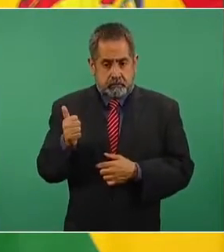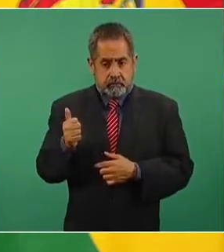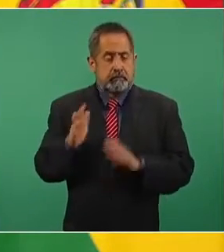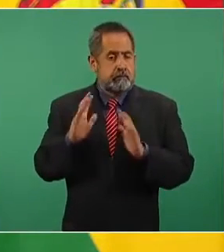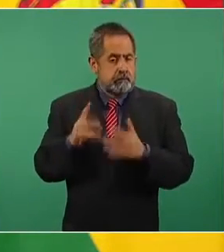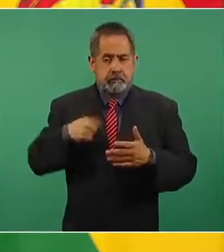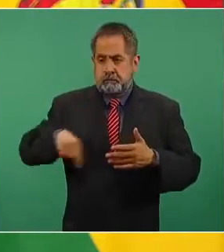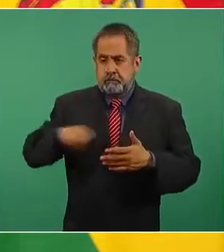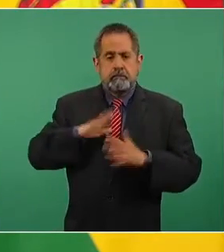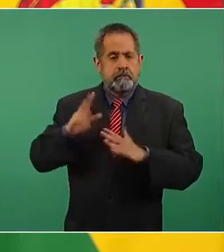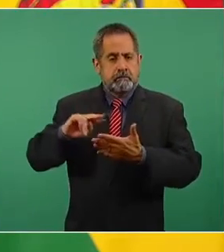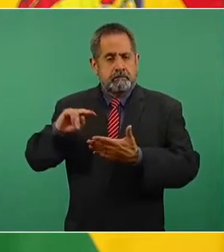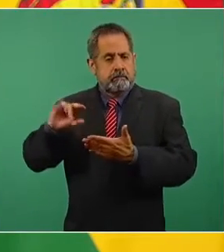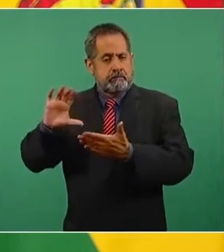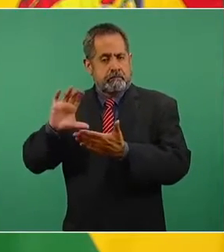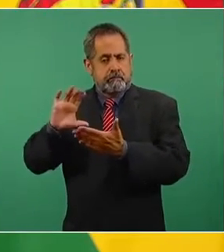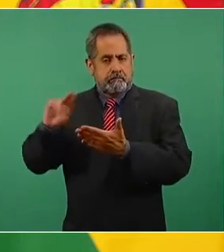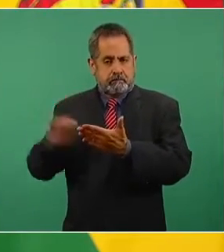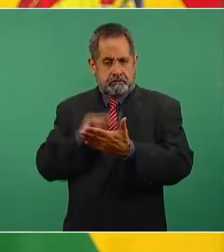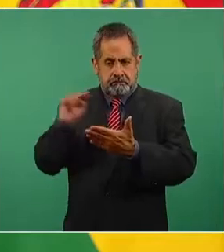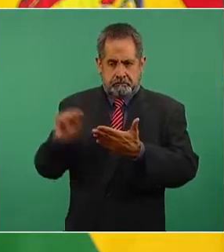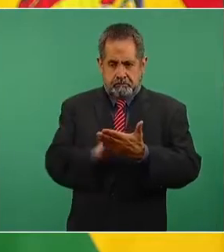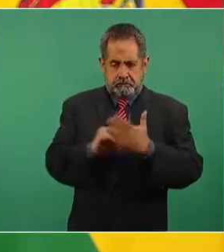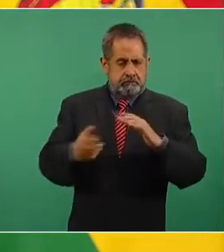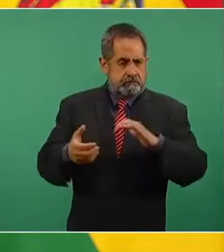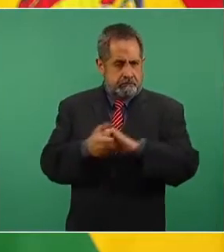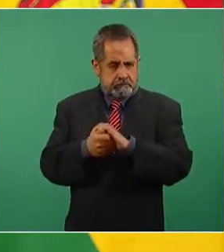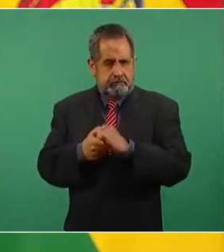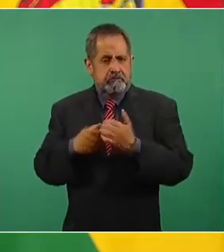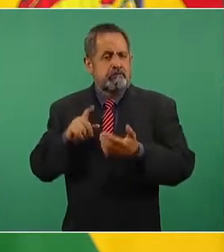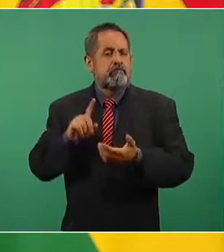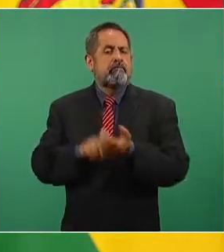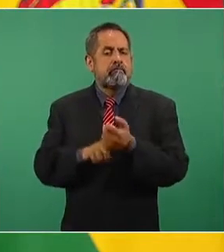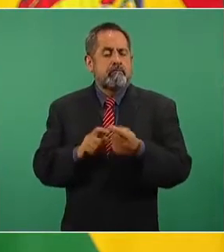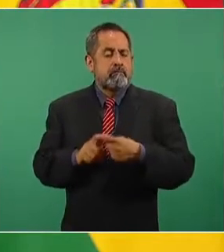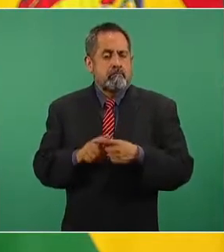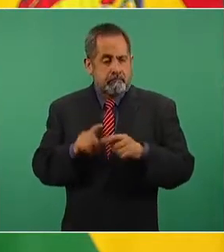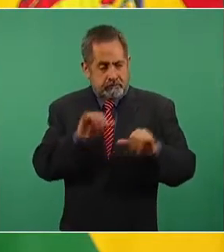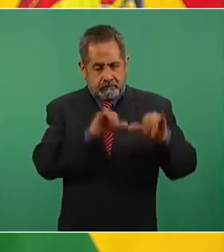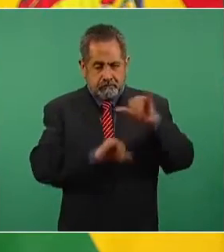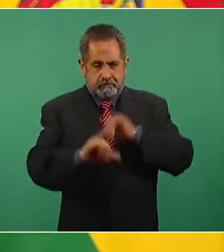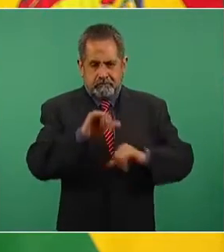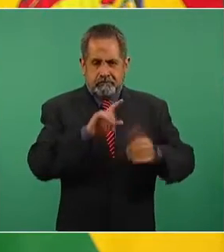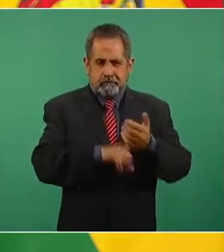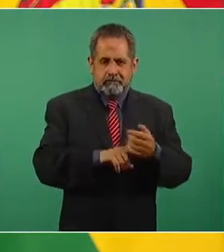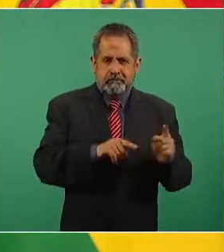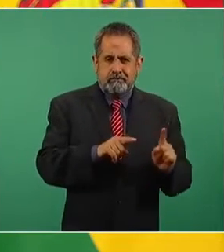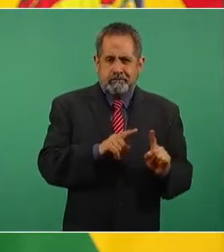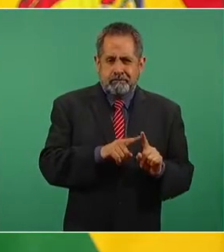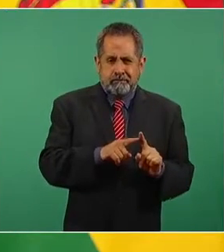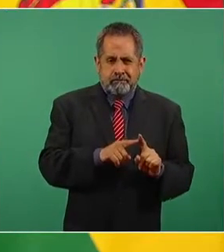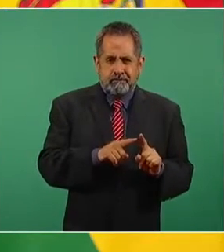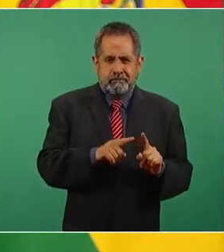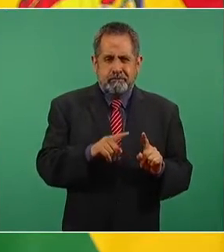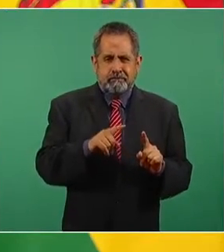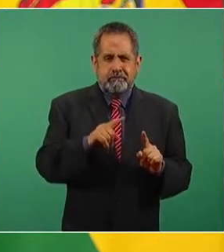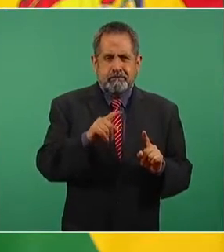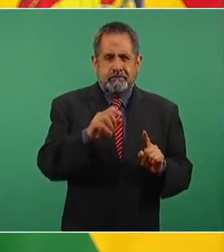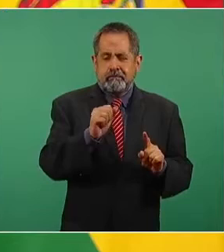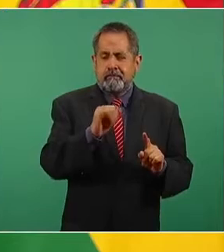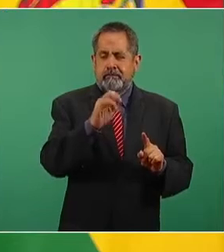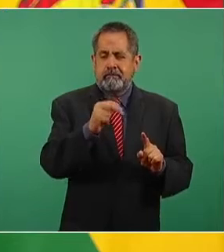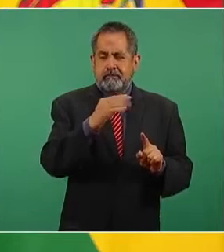un convenio en el que participaron los laboratorios Max Science o